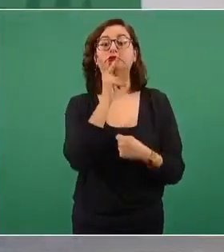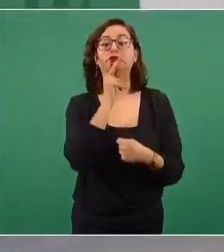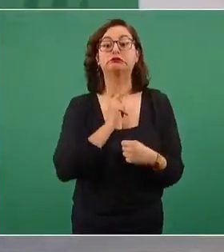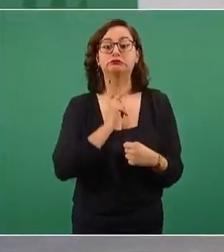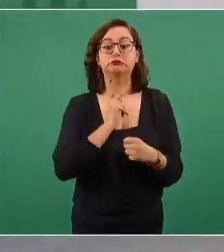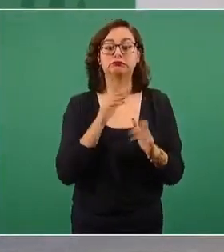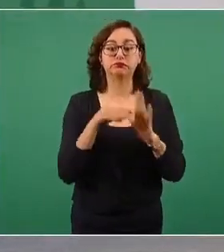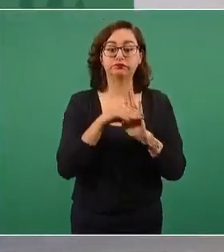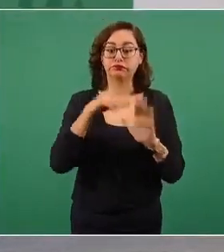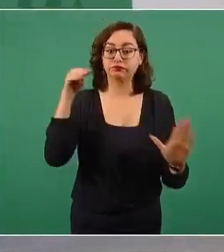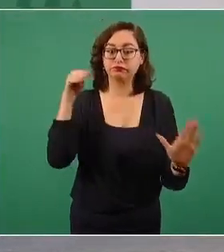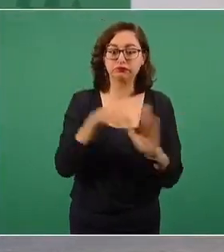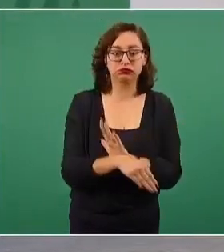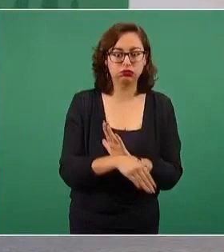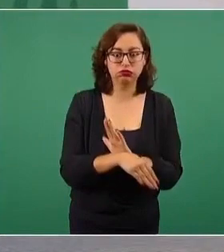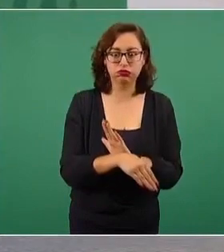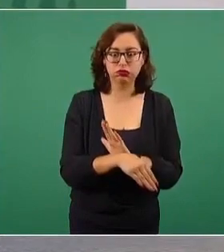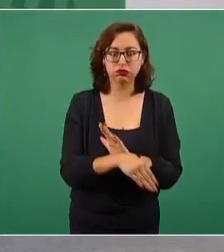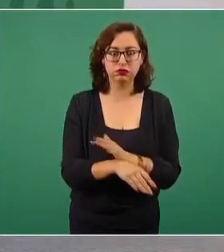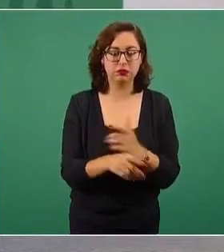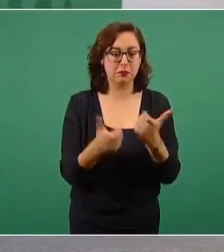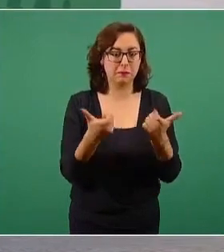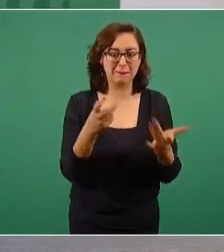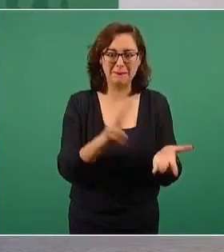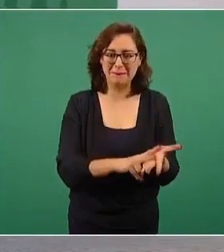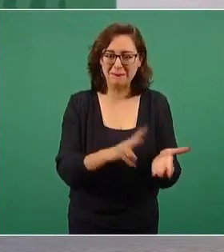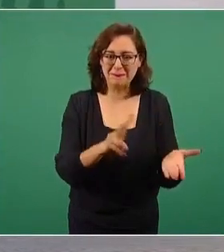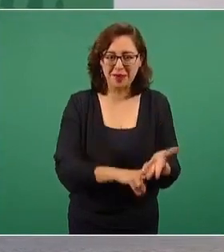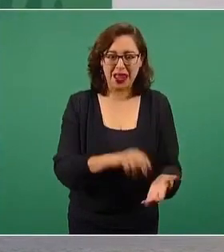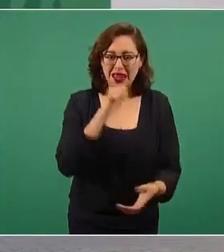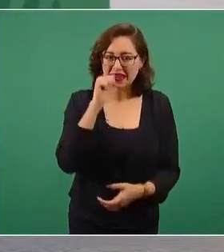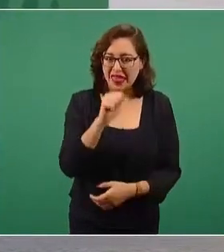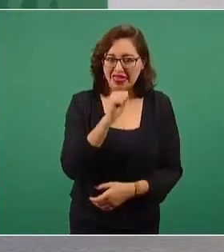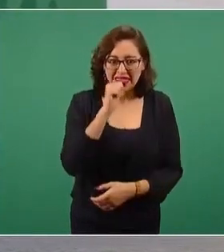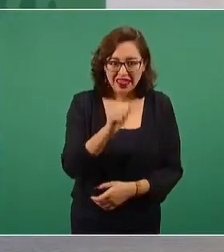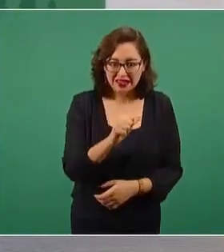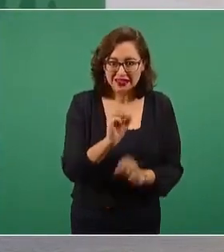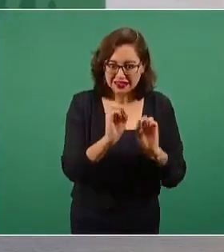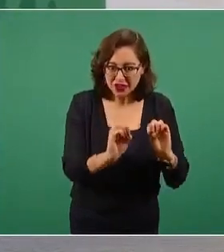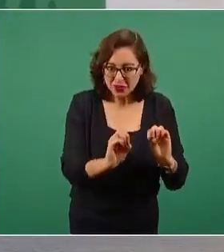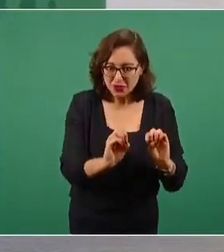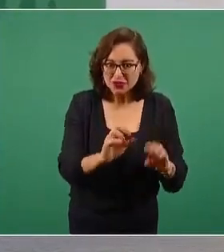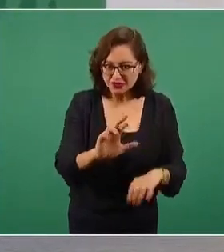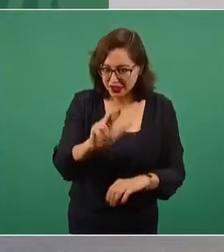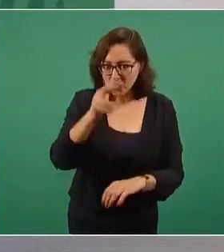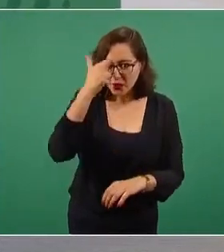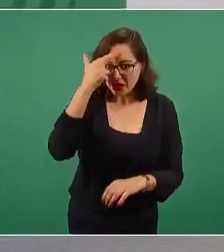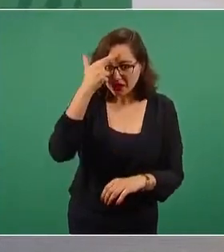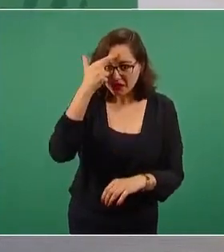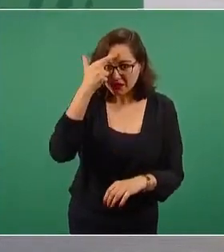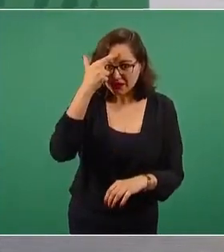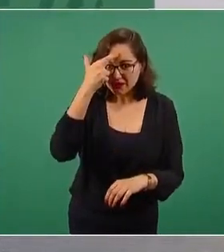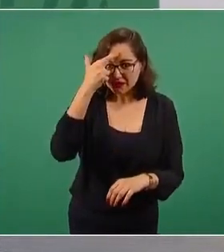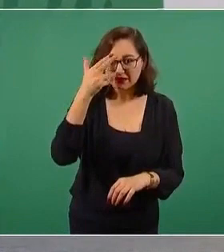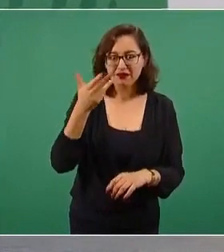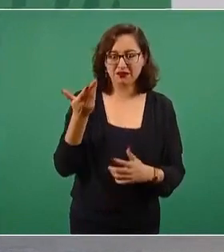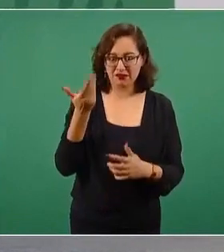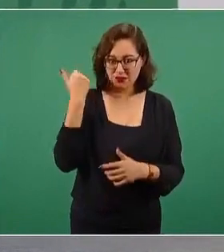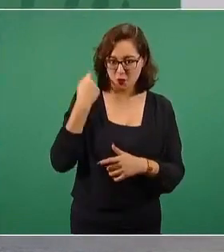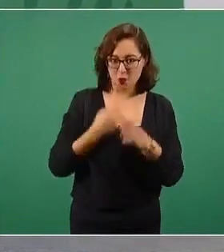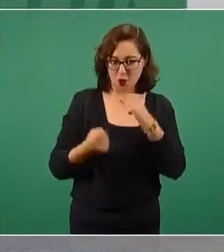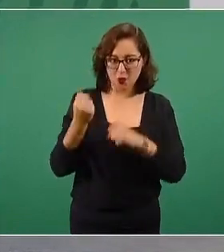que ya no vale el petróleo, ¿se acuerdan de eso? Que fue aquí.